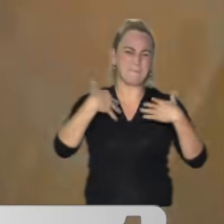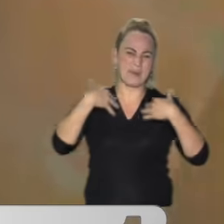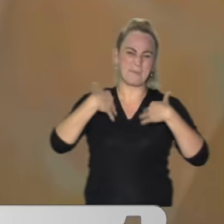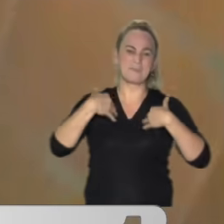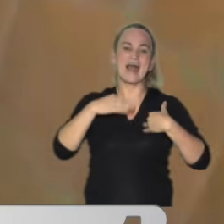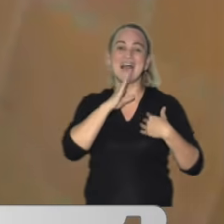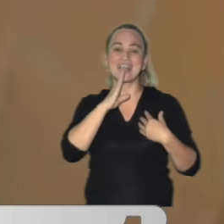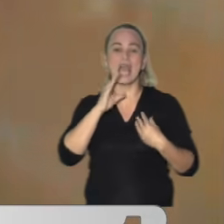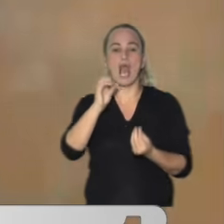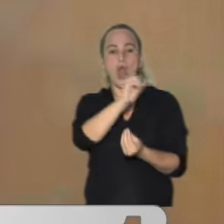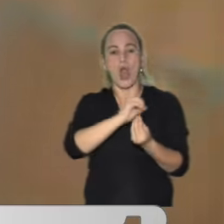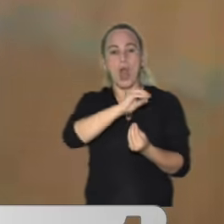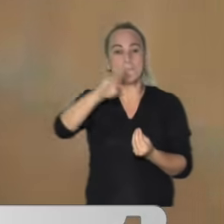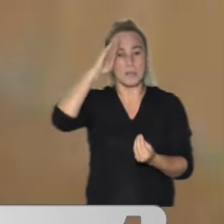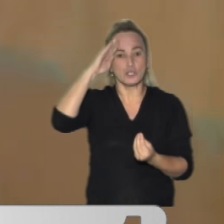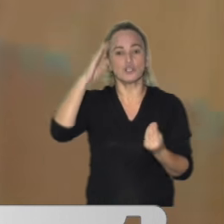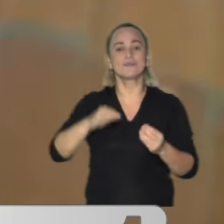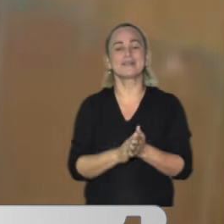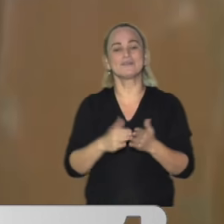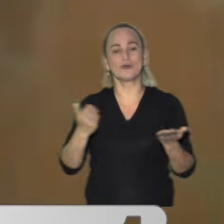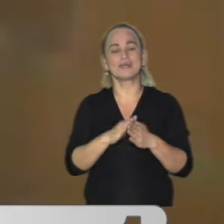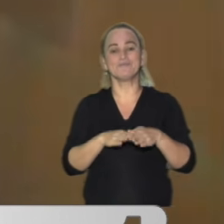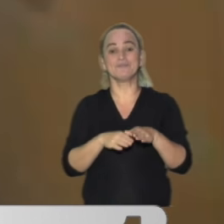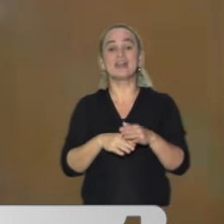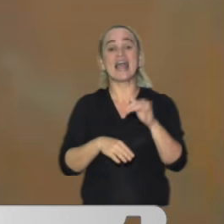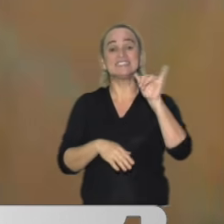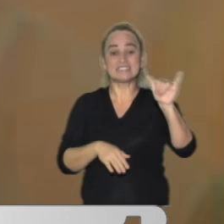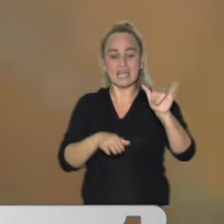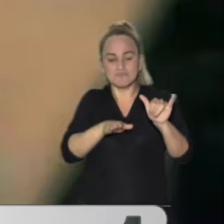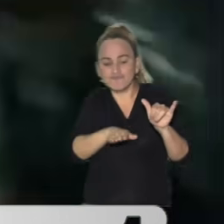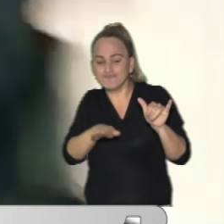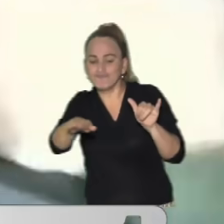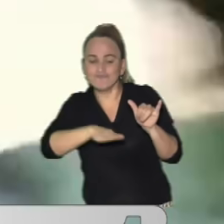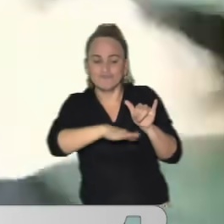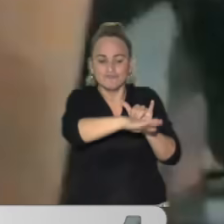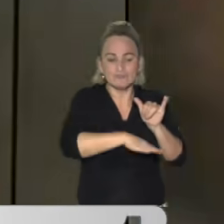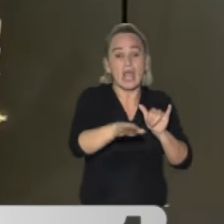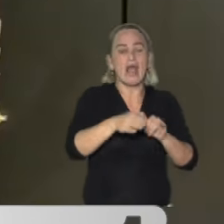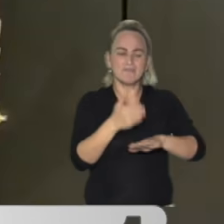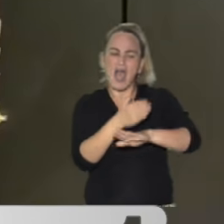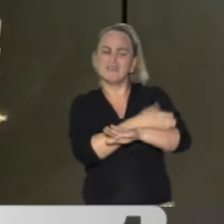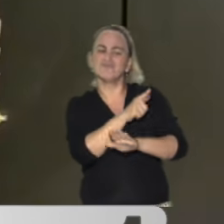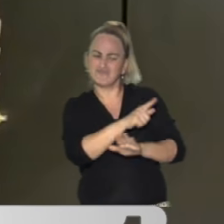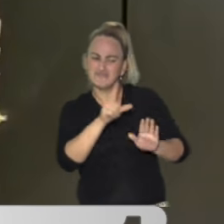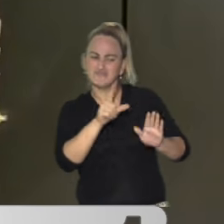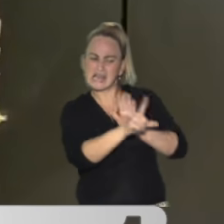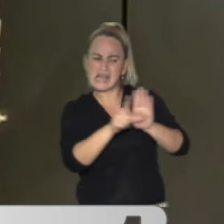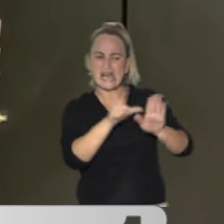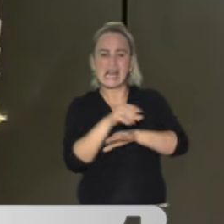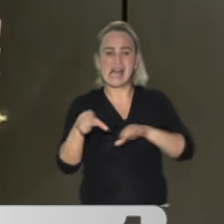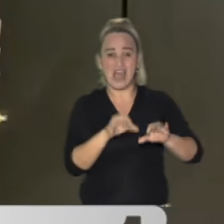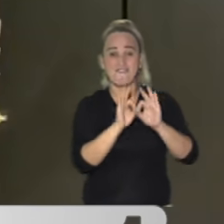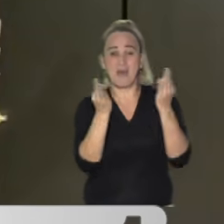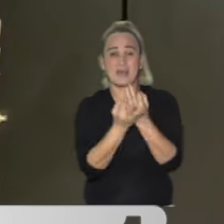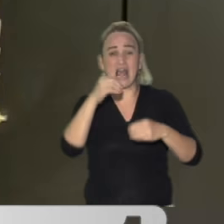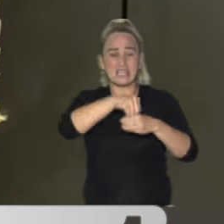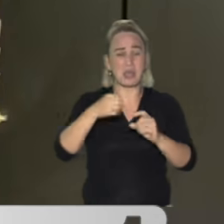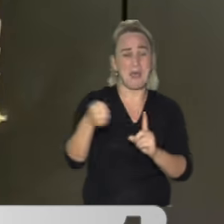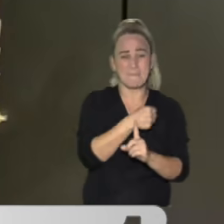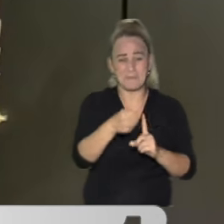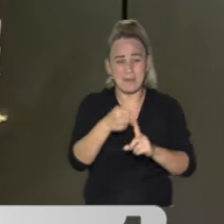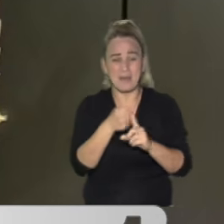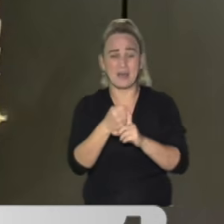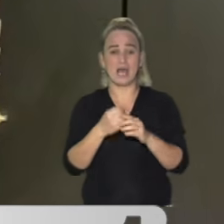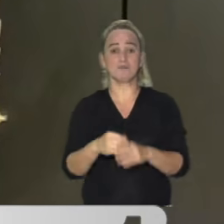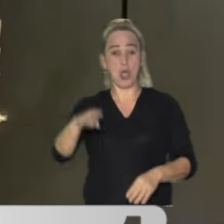ocasiones a los uniformados en el sector de la Y. Varios de ellos tienen antecedentes por violencia intrafamiliar, violencia